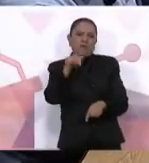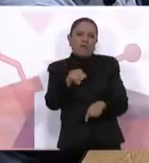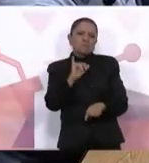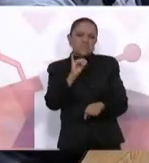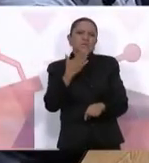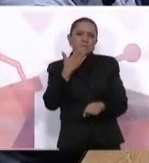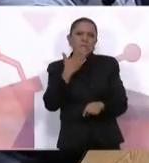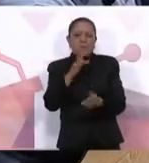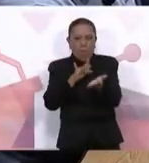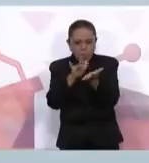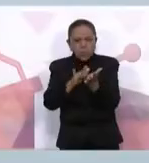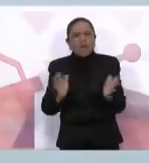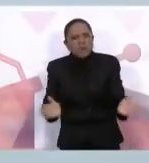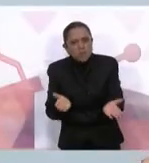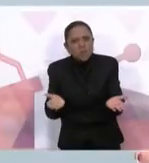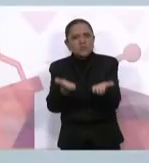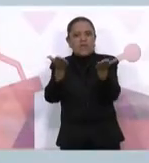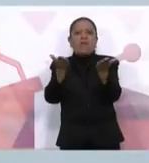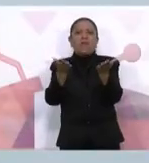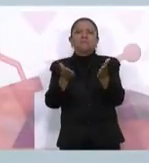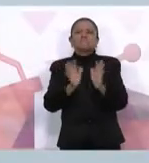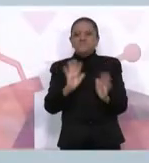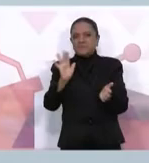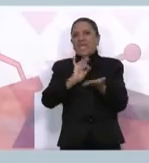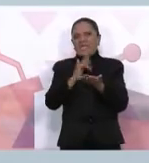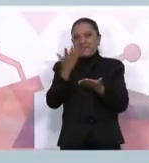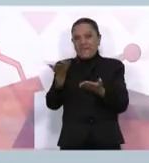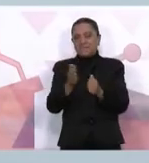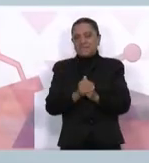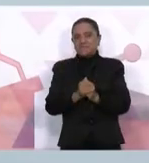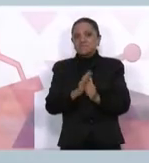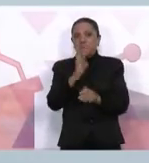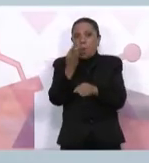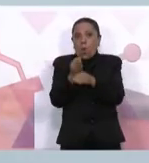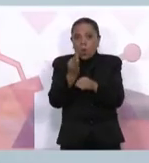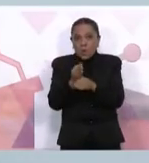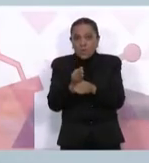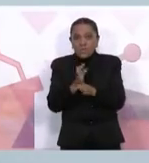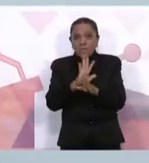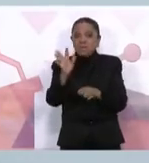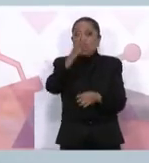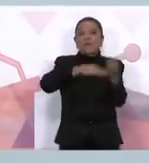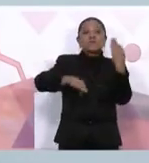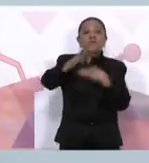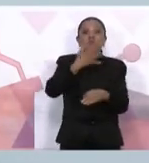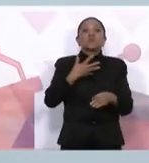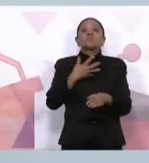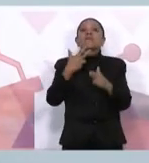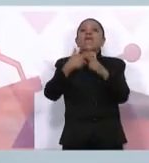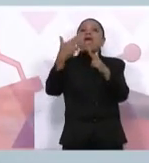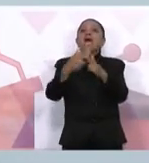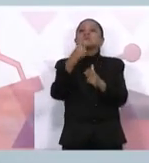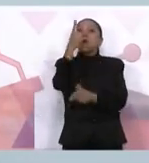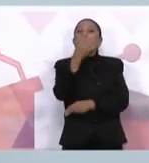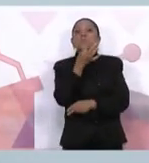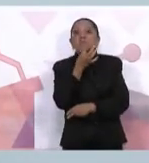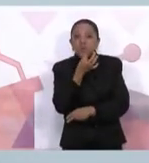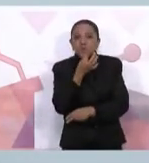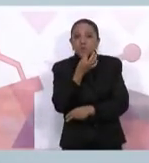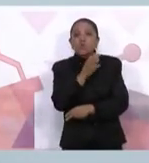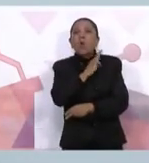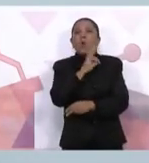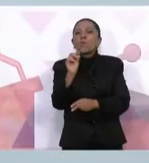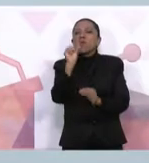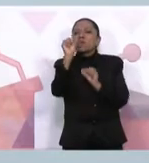del partido revolución institucional cabe señalar en este momento pues sostienen hasta un minuto para hacer las réplicas que ustedes pueden ir administrando es